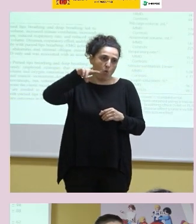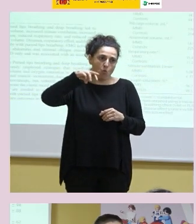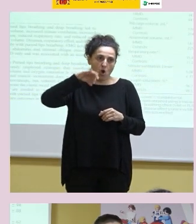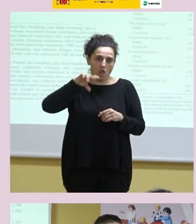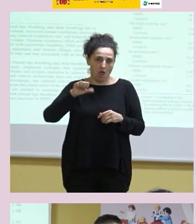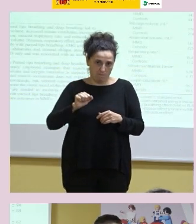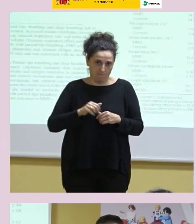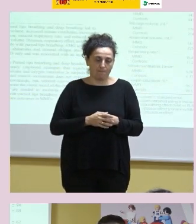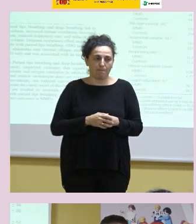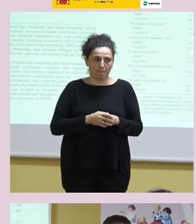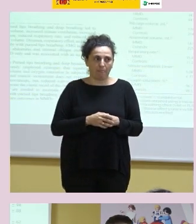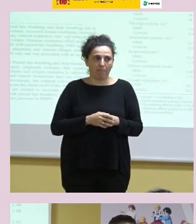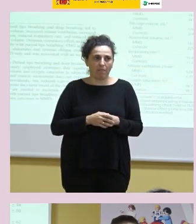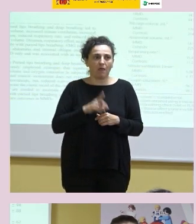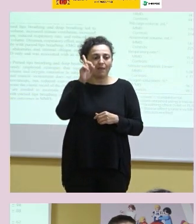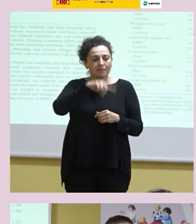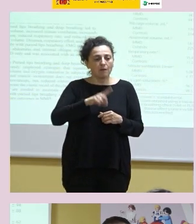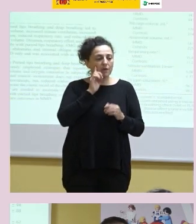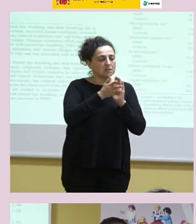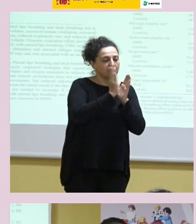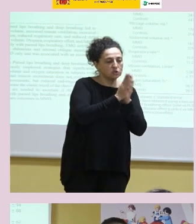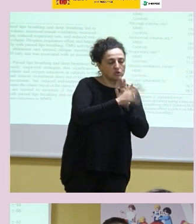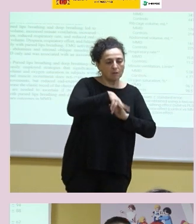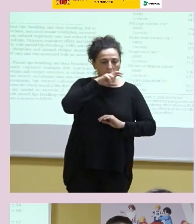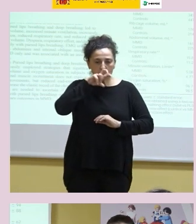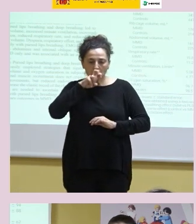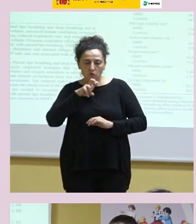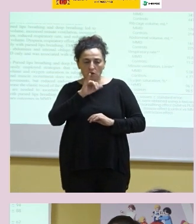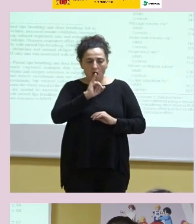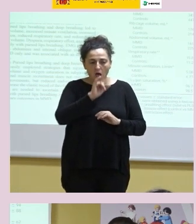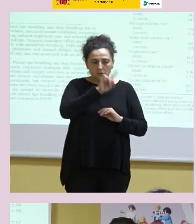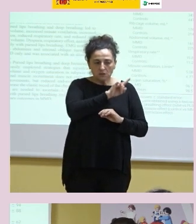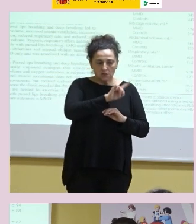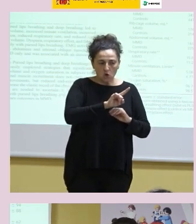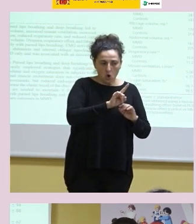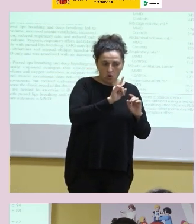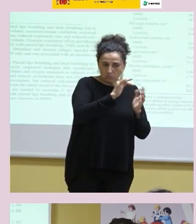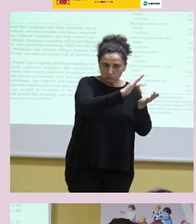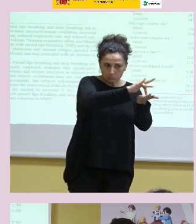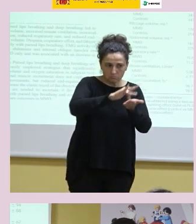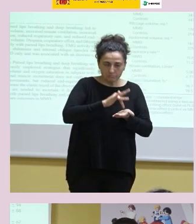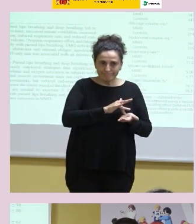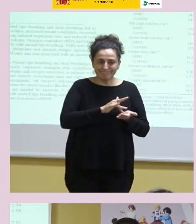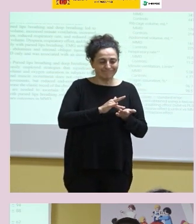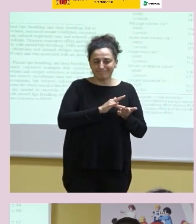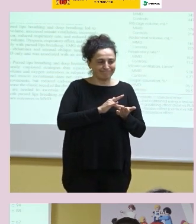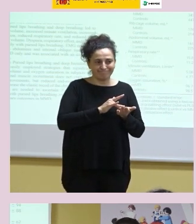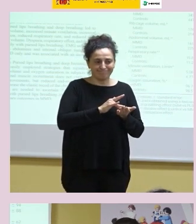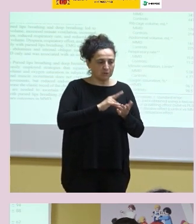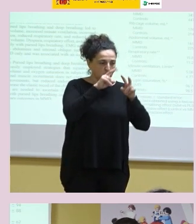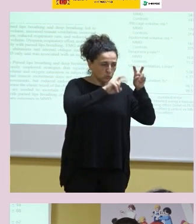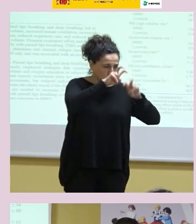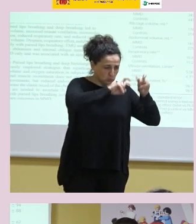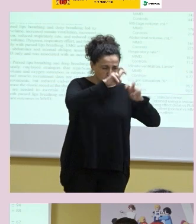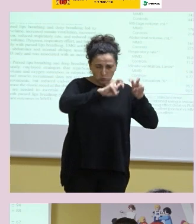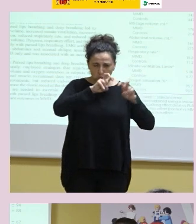Me pongo a investigar también si hay alguna intervención de fisioterapia respiratoria con este síndrome y, a pesar de buscar en todas las bases de datos